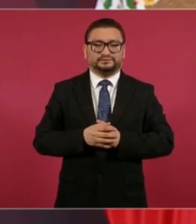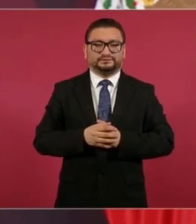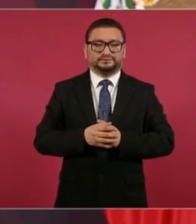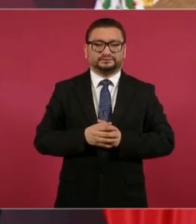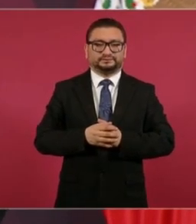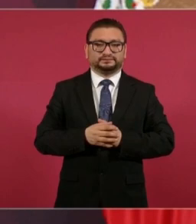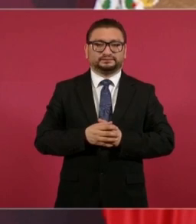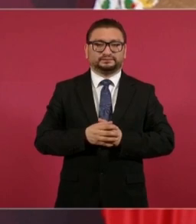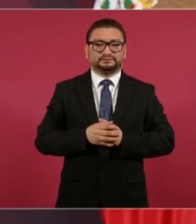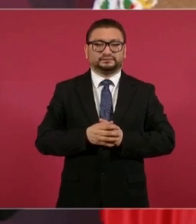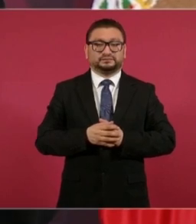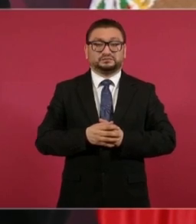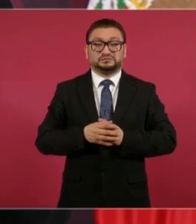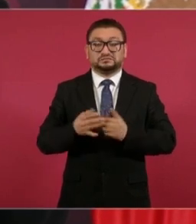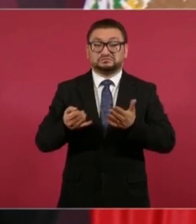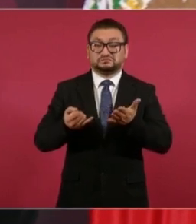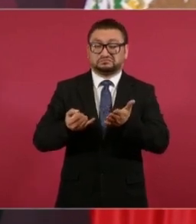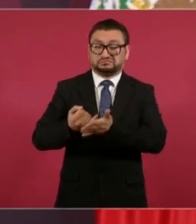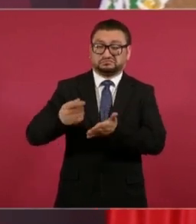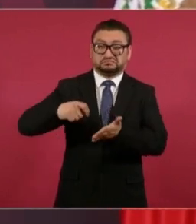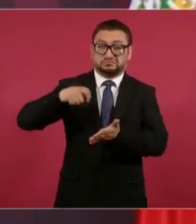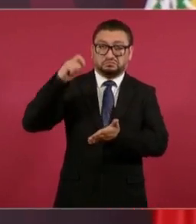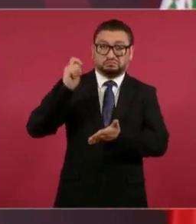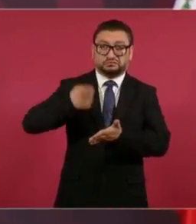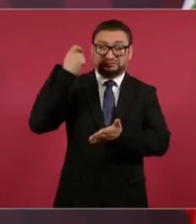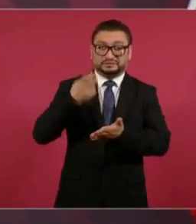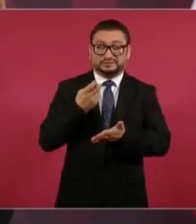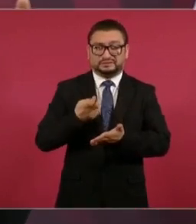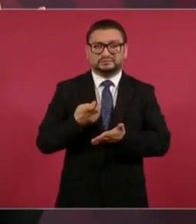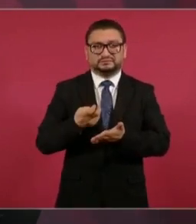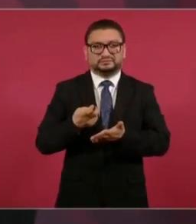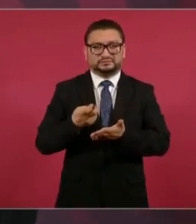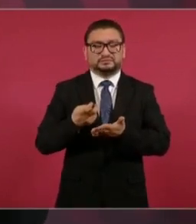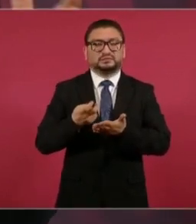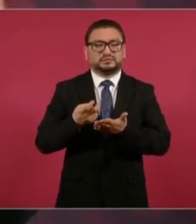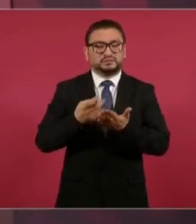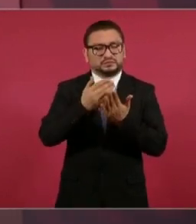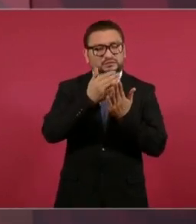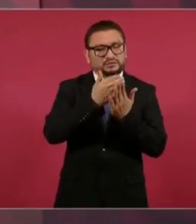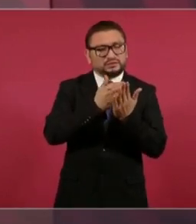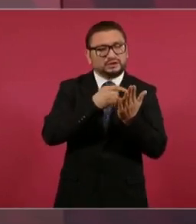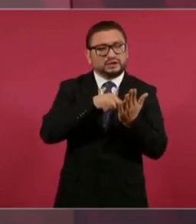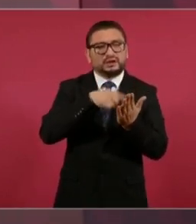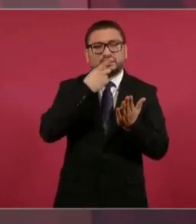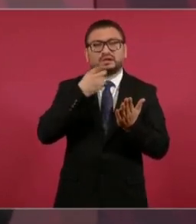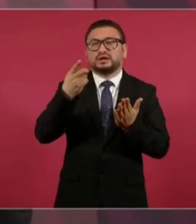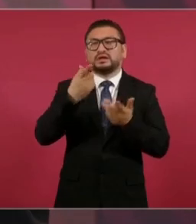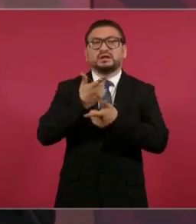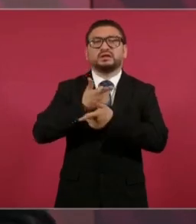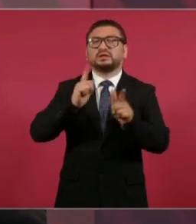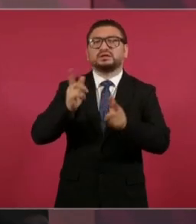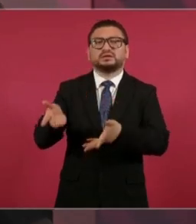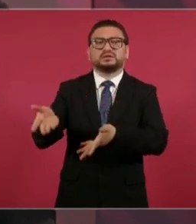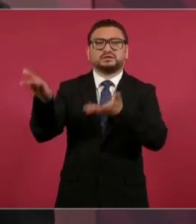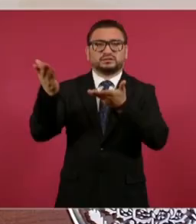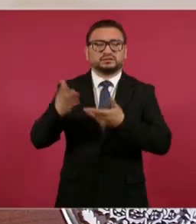Humanos la sentencia esta que le da la libertad